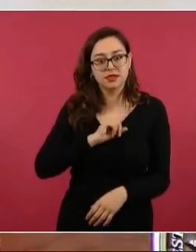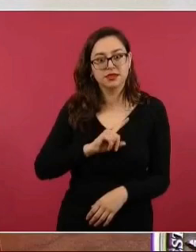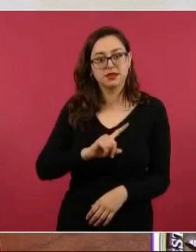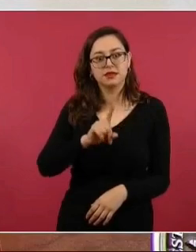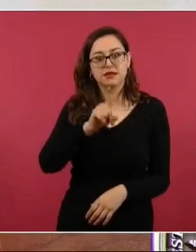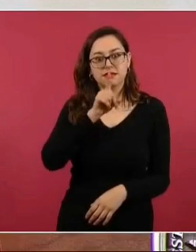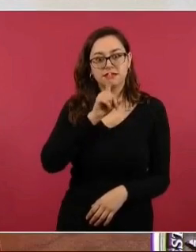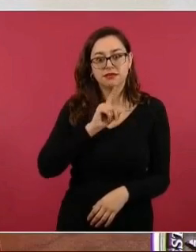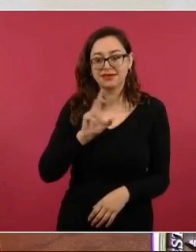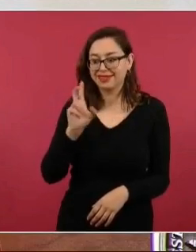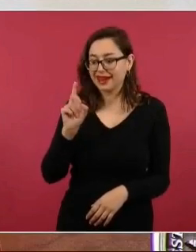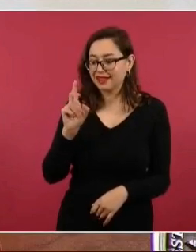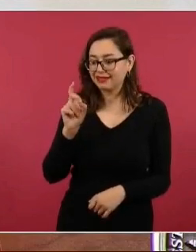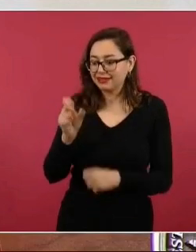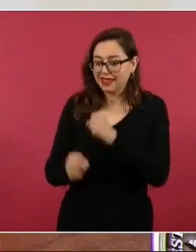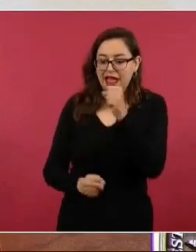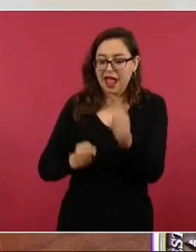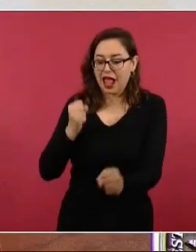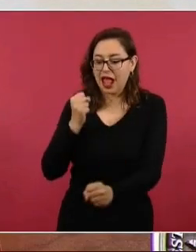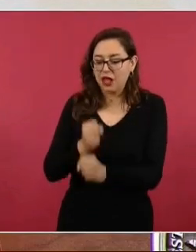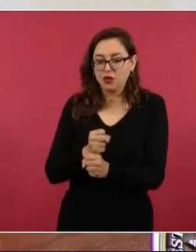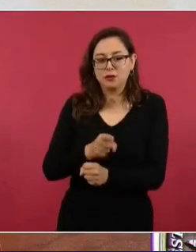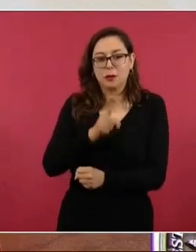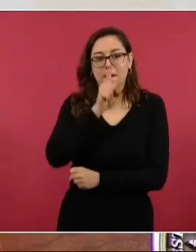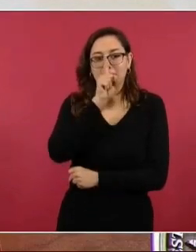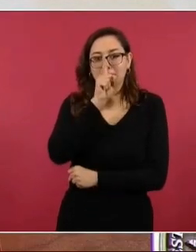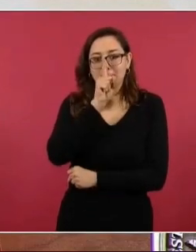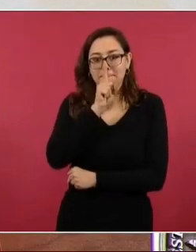Más de 30 años.